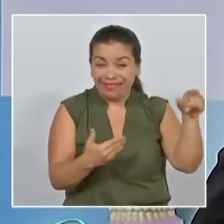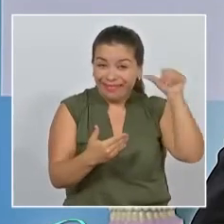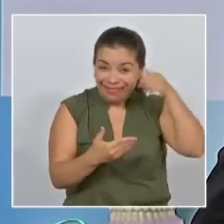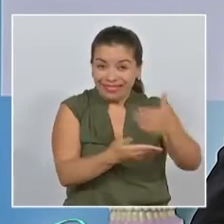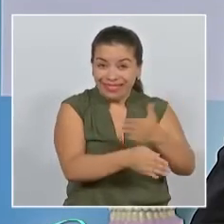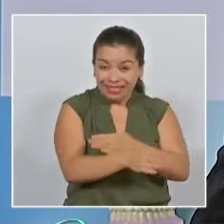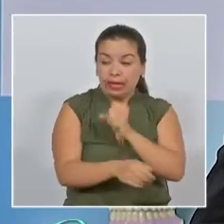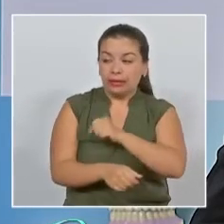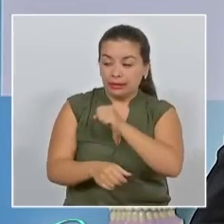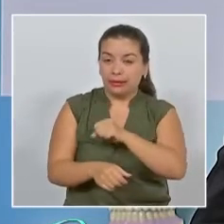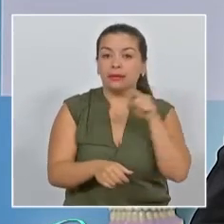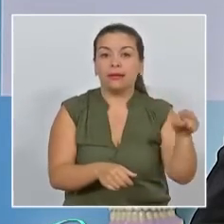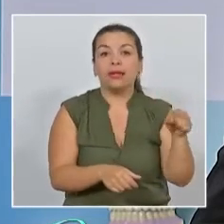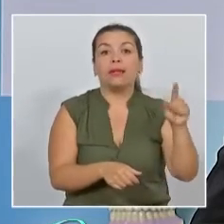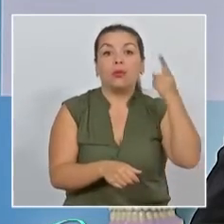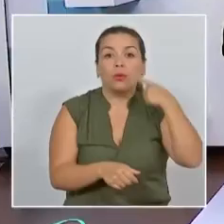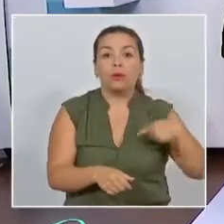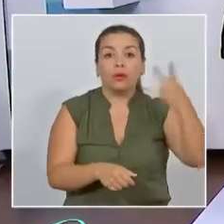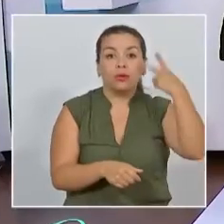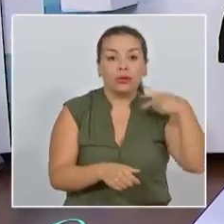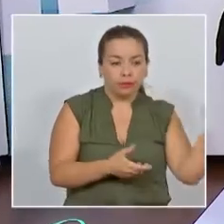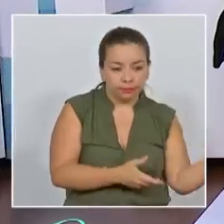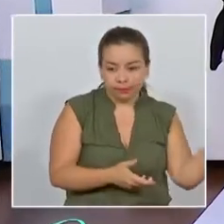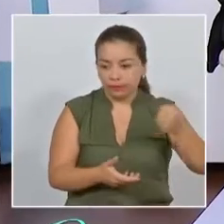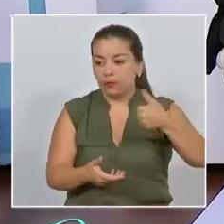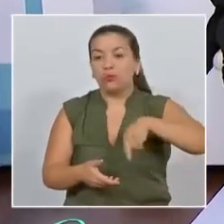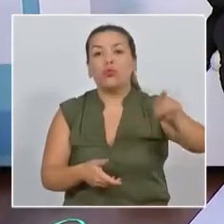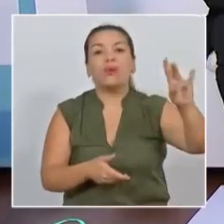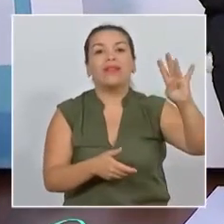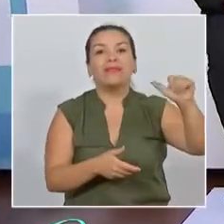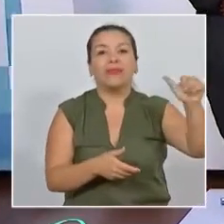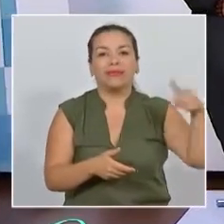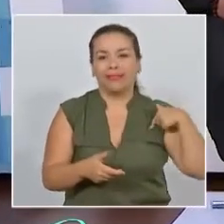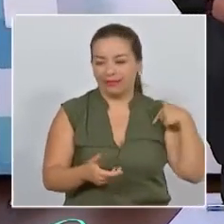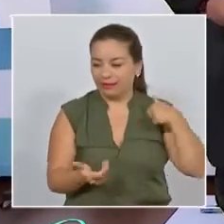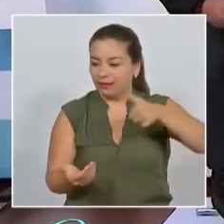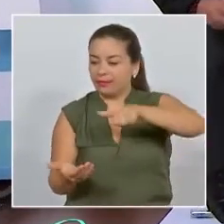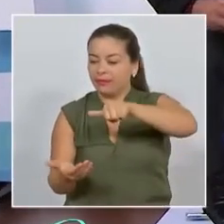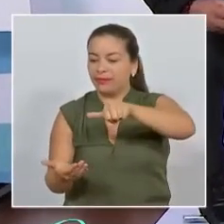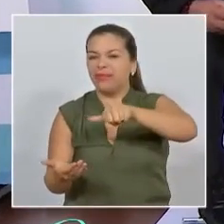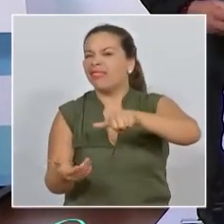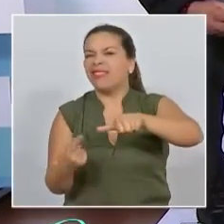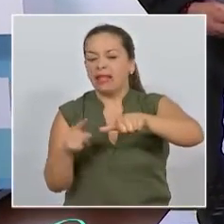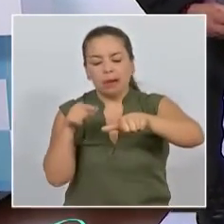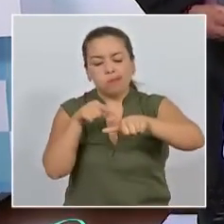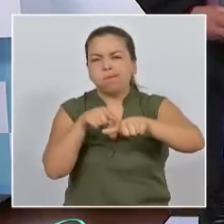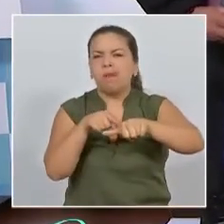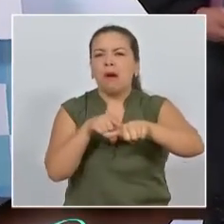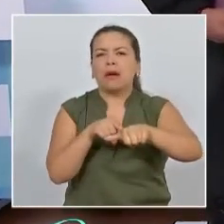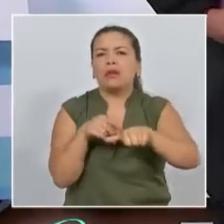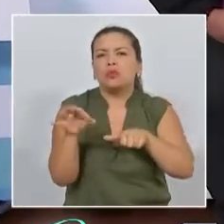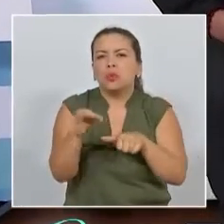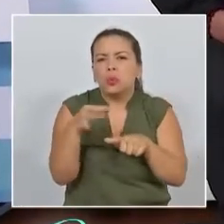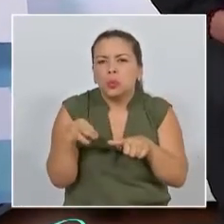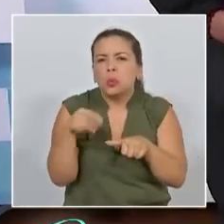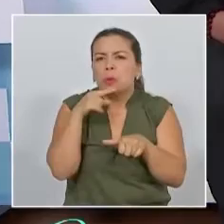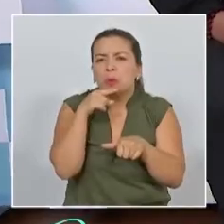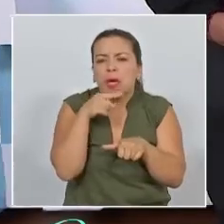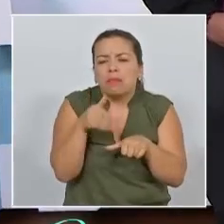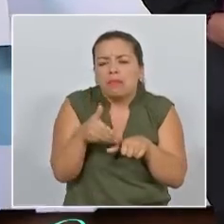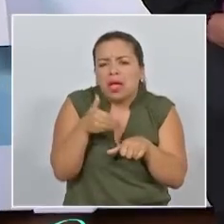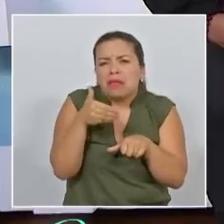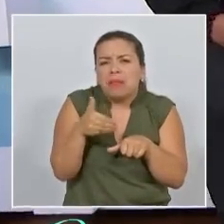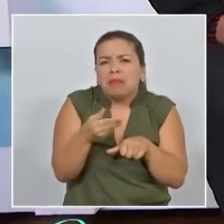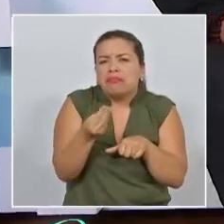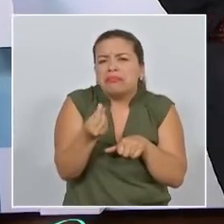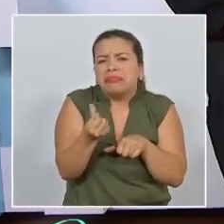los 2 días le llegó a él con un tetero que llevó a Amparo, su esposa, que tenía los granos. Y nada pasó y ahí se crió y él no supo que era